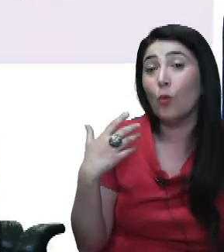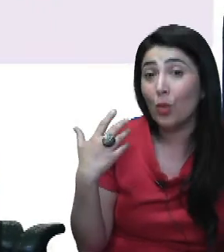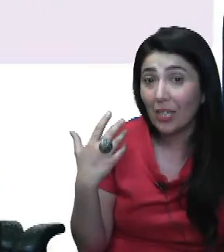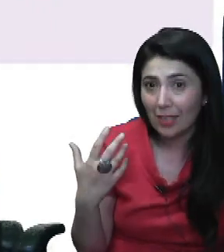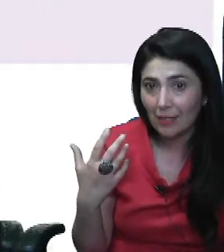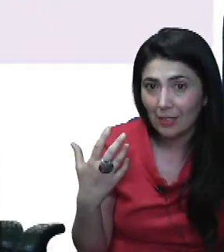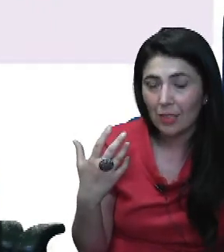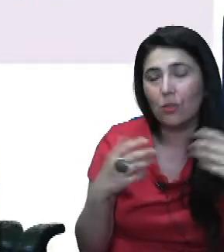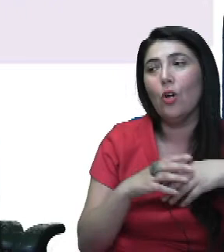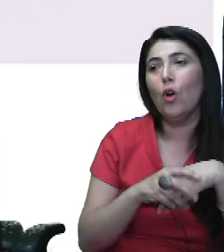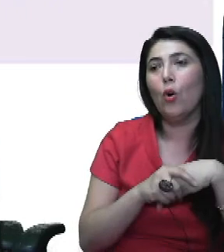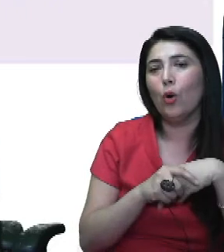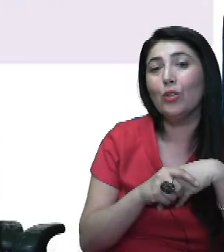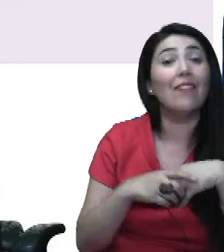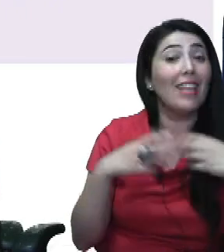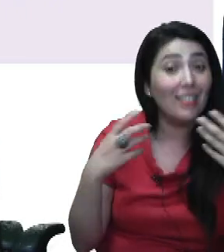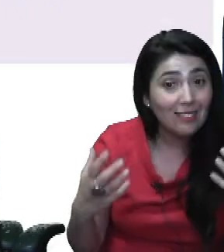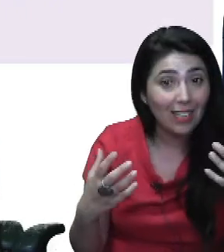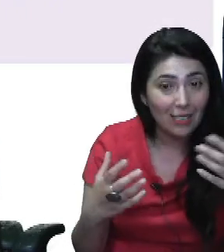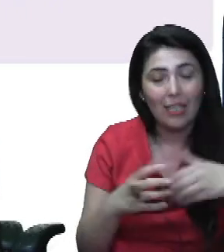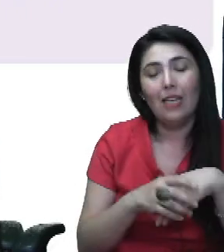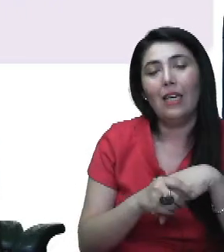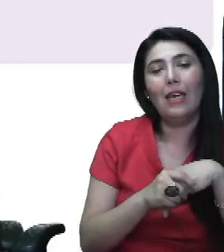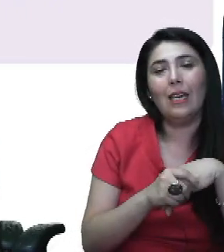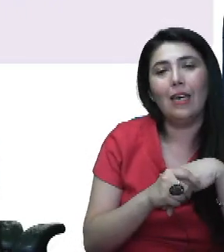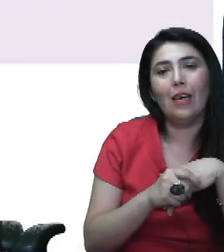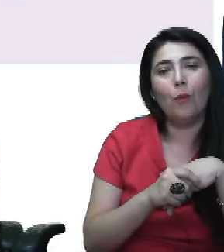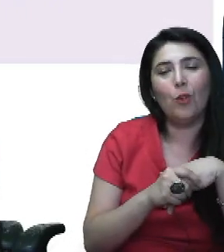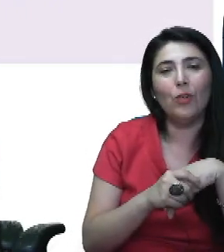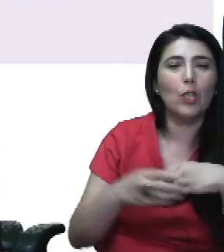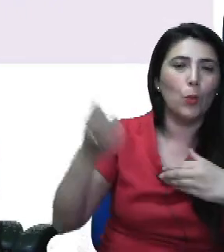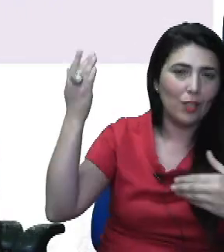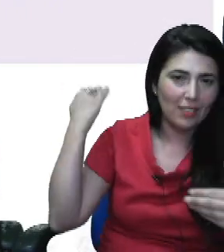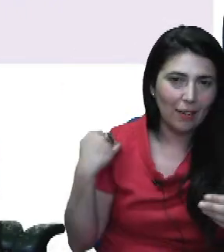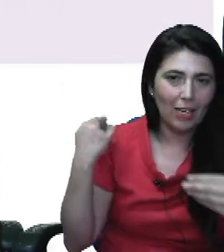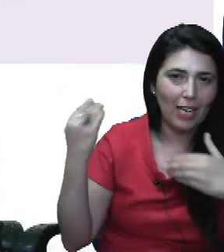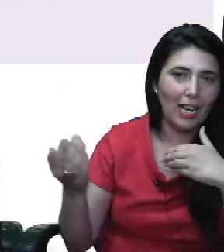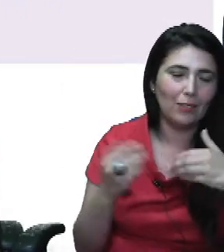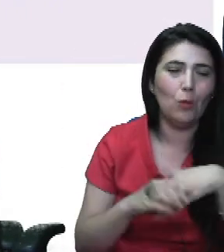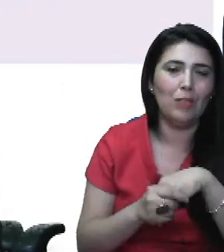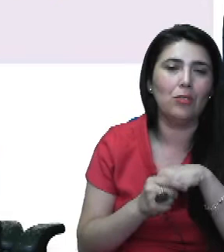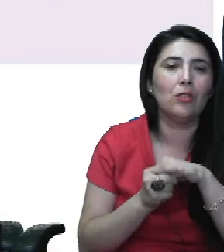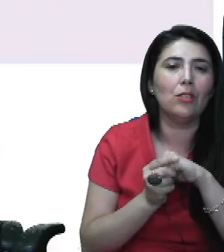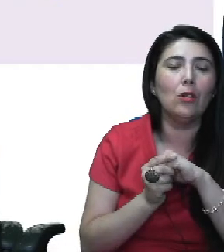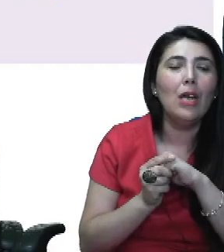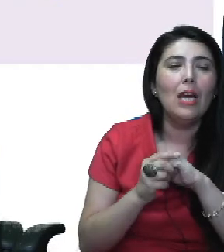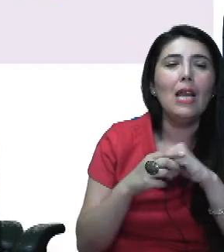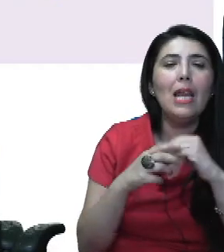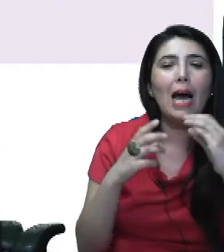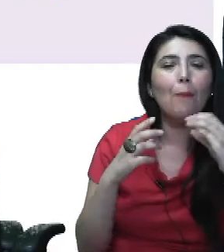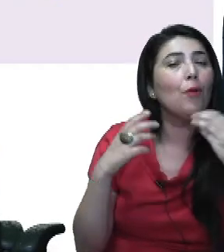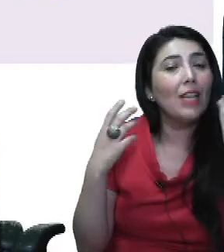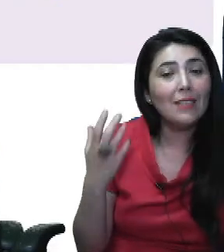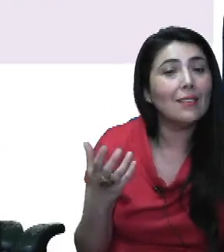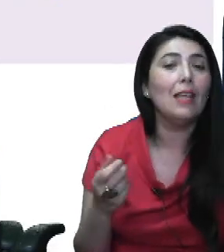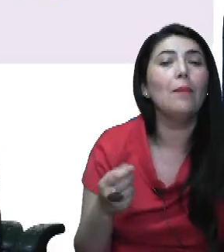se agudizan, ¿cierto?, o se evidencian con mayor fuerza, como nos decía Belén hace un momento, ¿cierto?